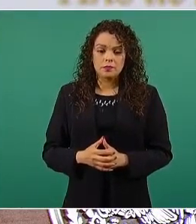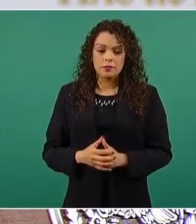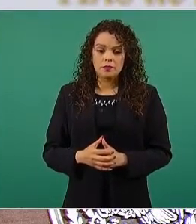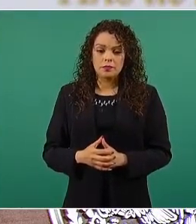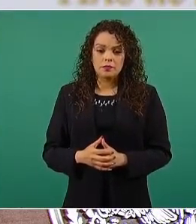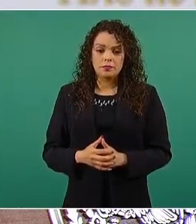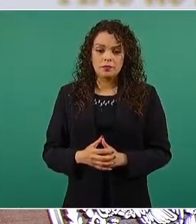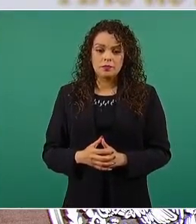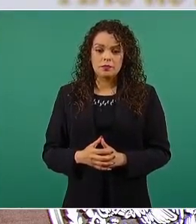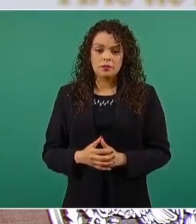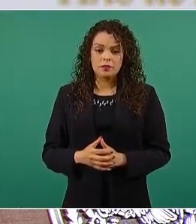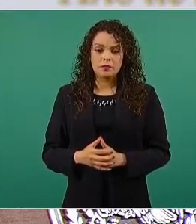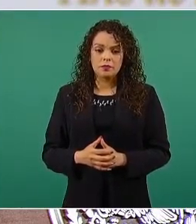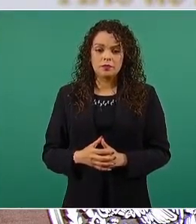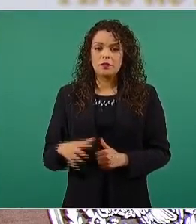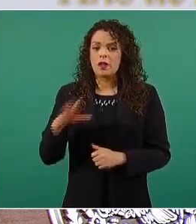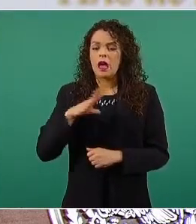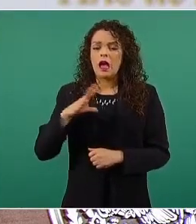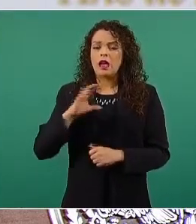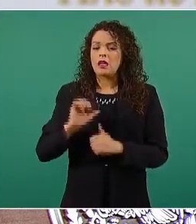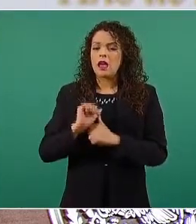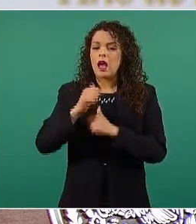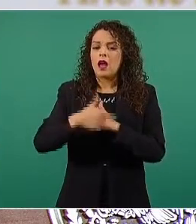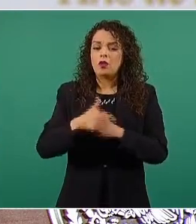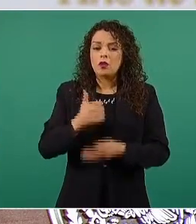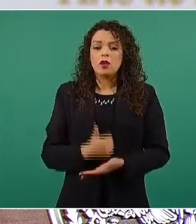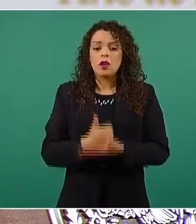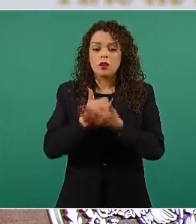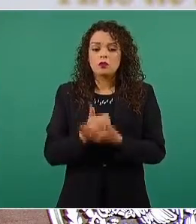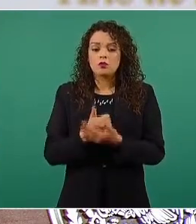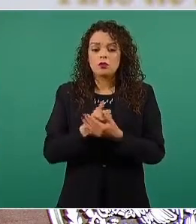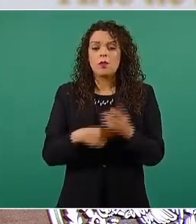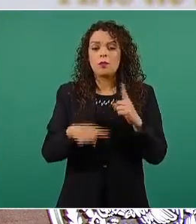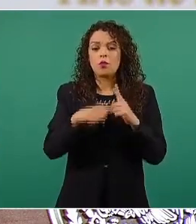una circunstancia muy favorable.